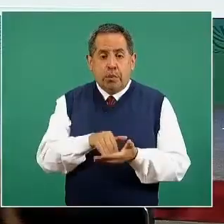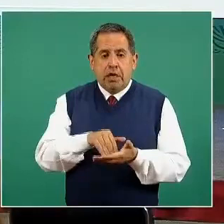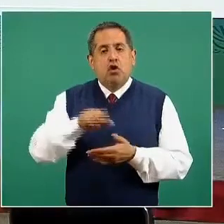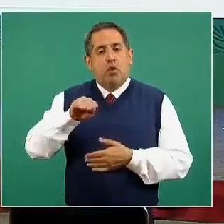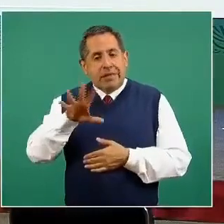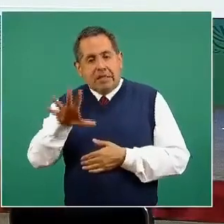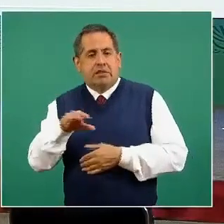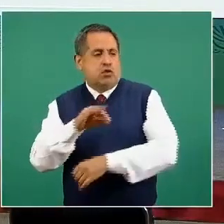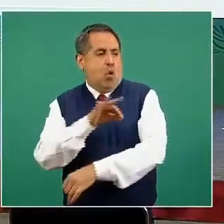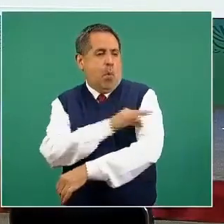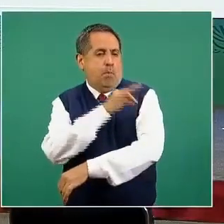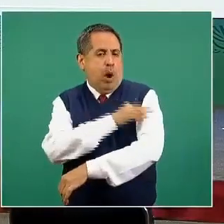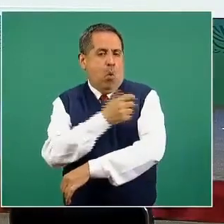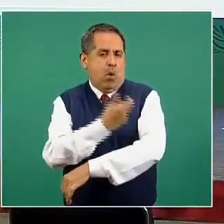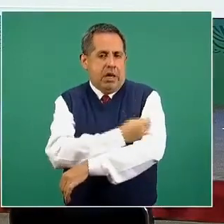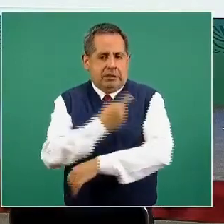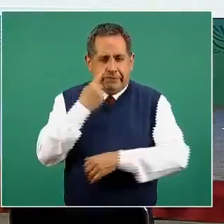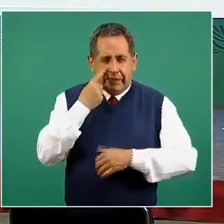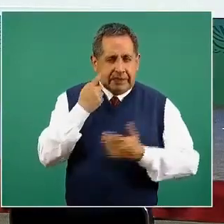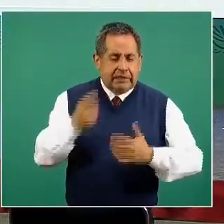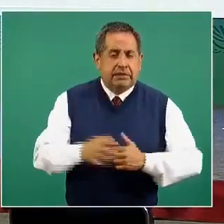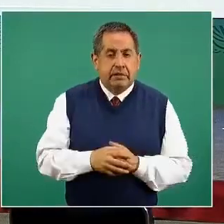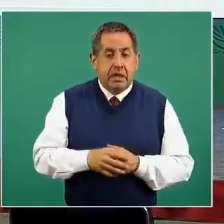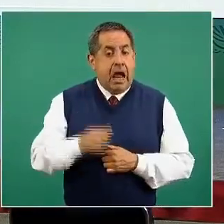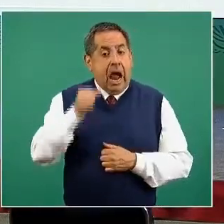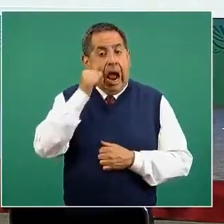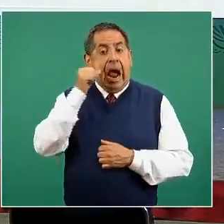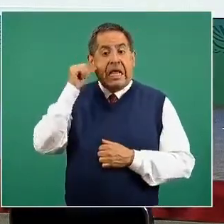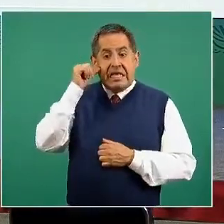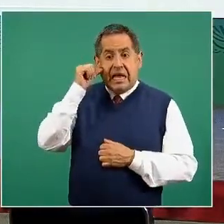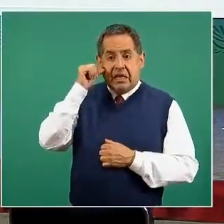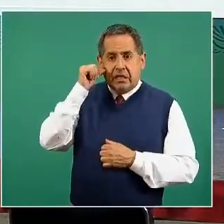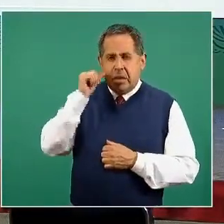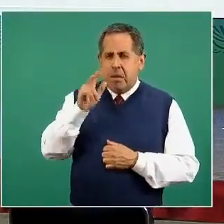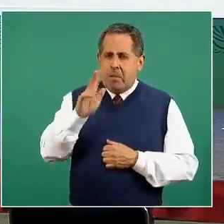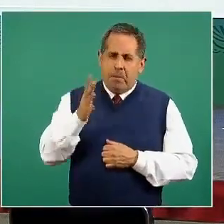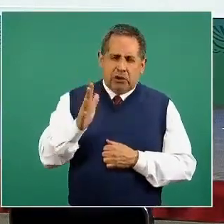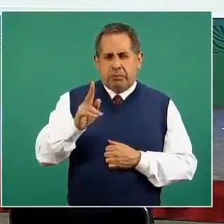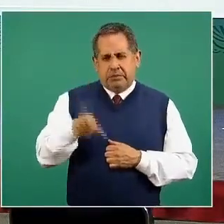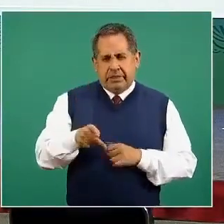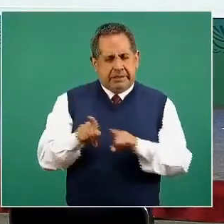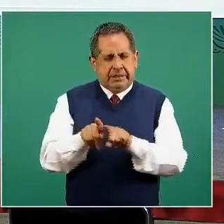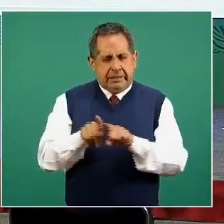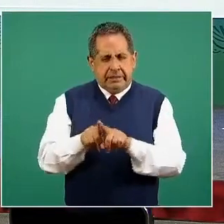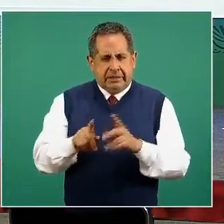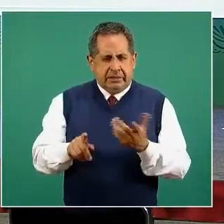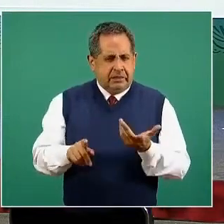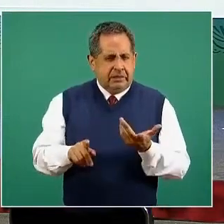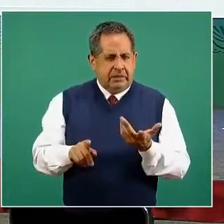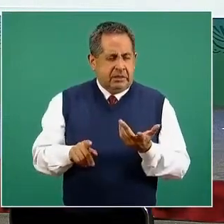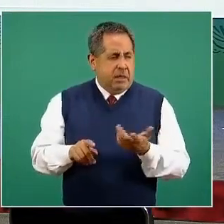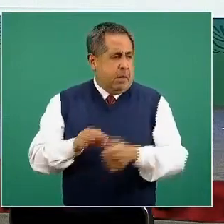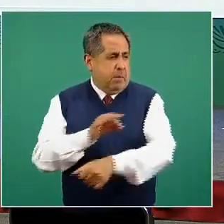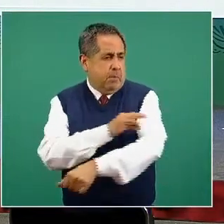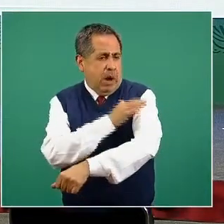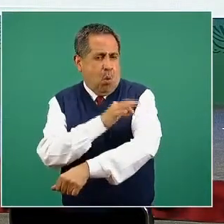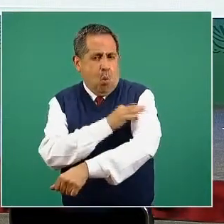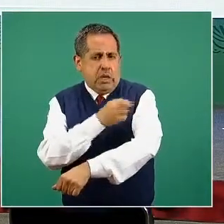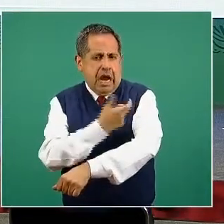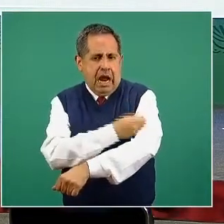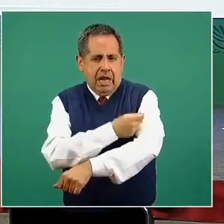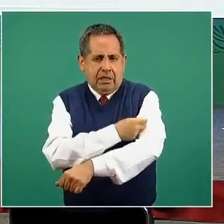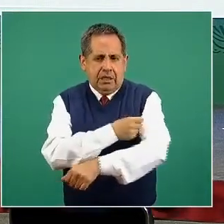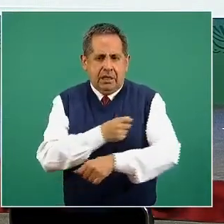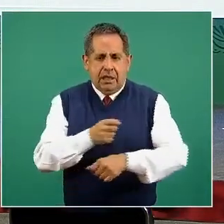95.095 vacunas. Noten ustedes que ayer dimos una cifra semejante para la vacunación